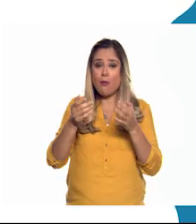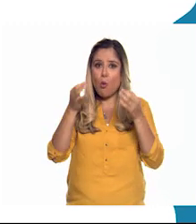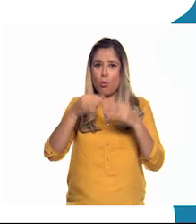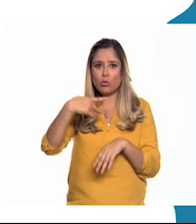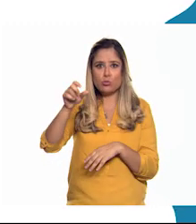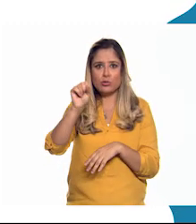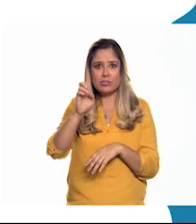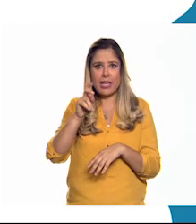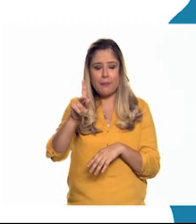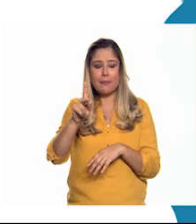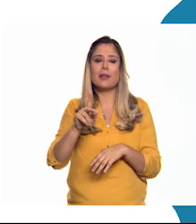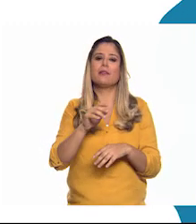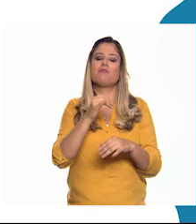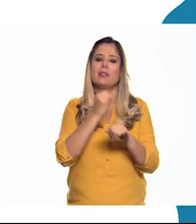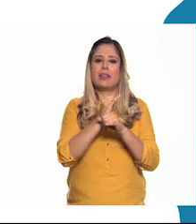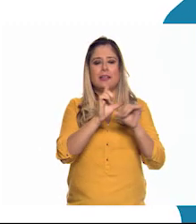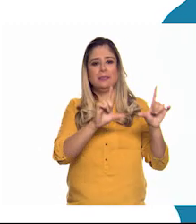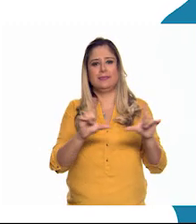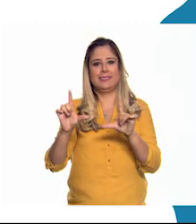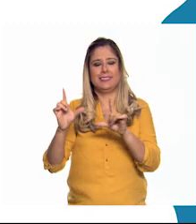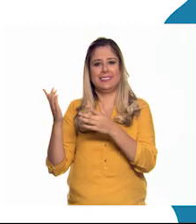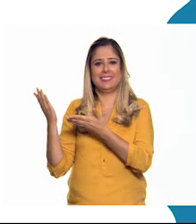en la página